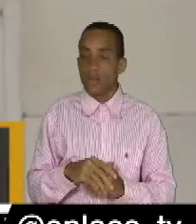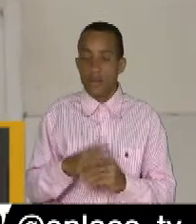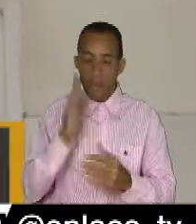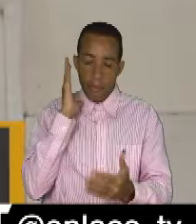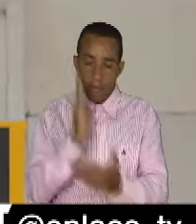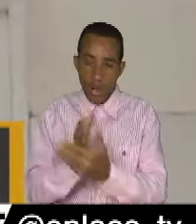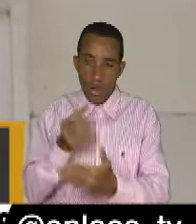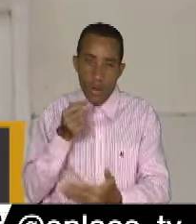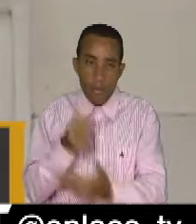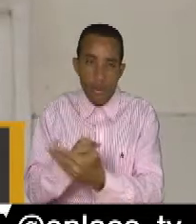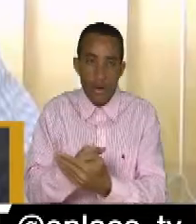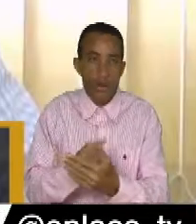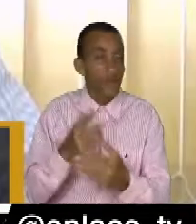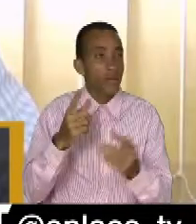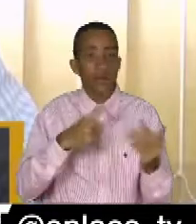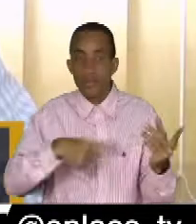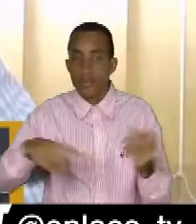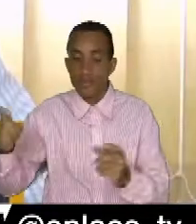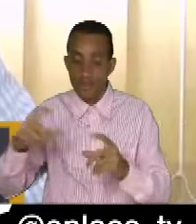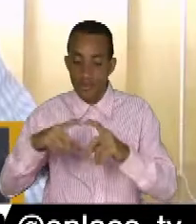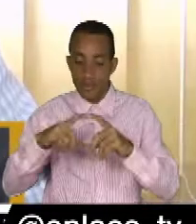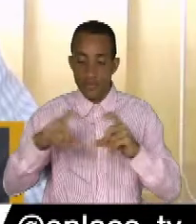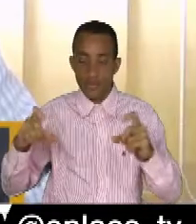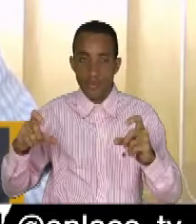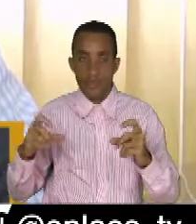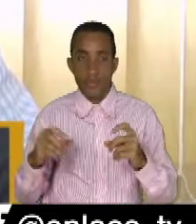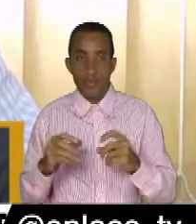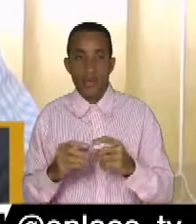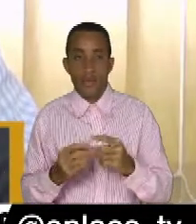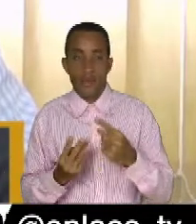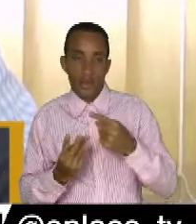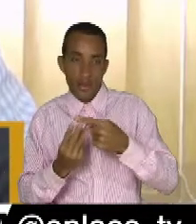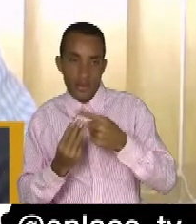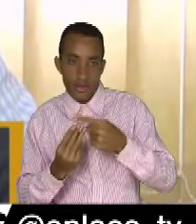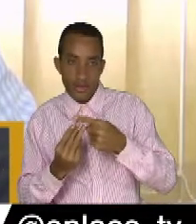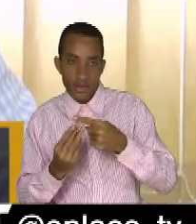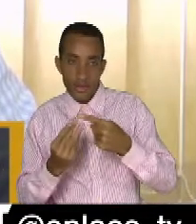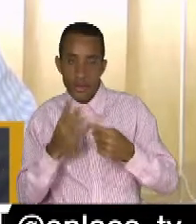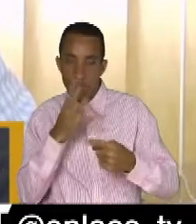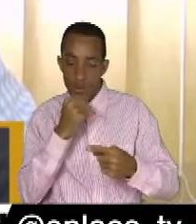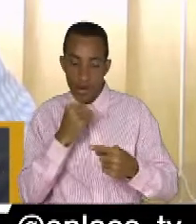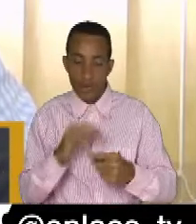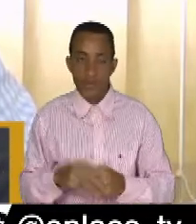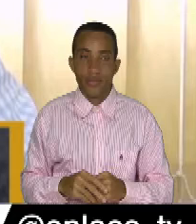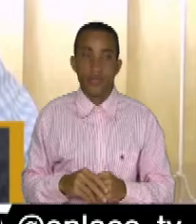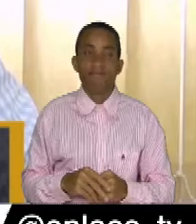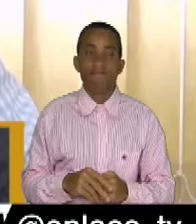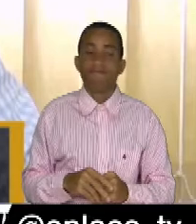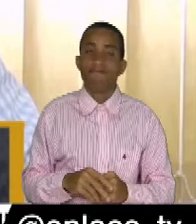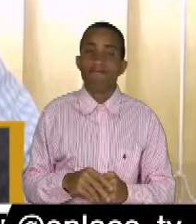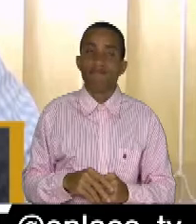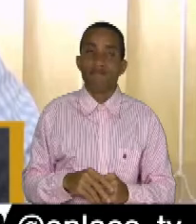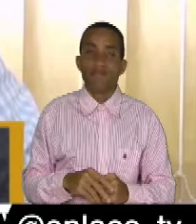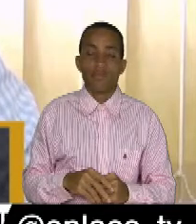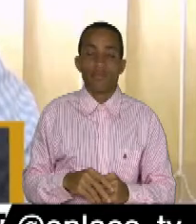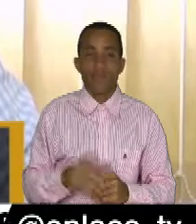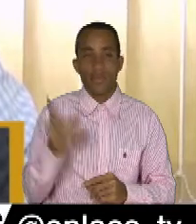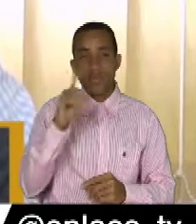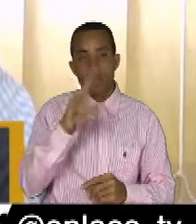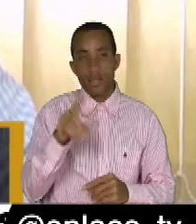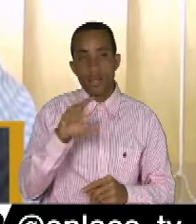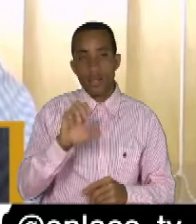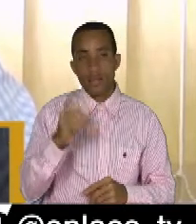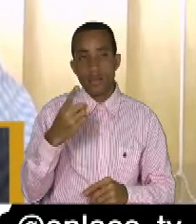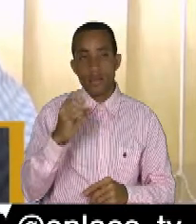obligatorio de accidente de tránsito. Nosotros atendemos la urgencia y efectivamente una vez se define la conducta con el paciente, ya sea